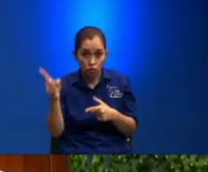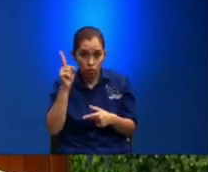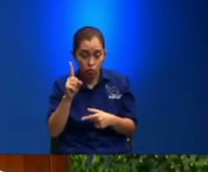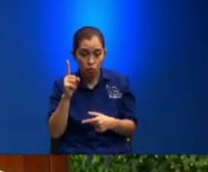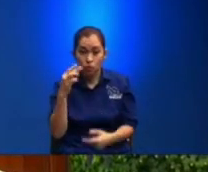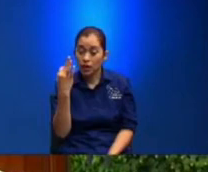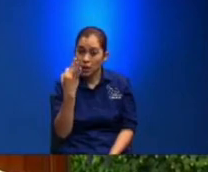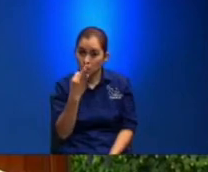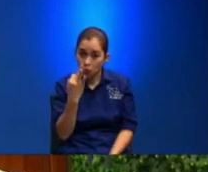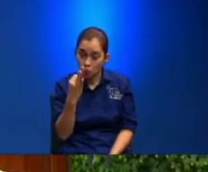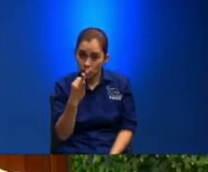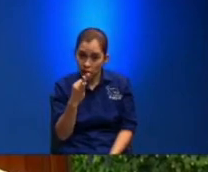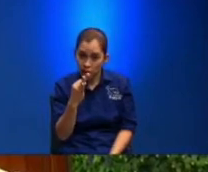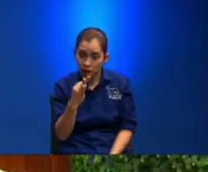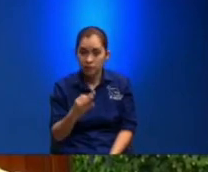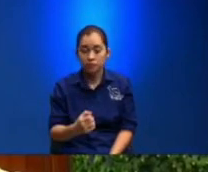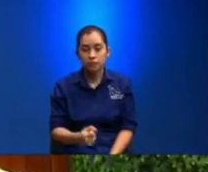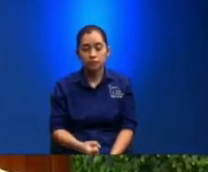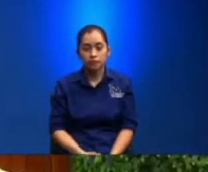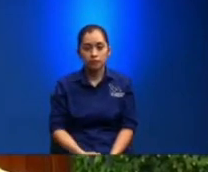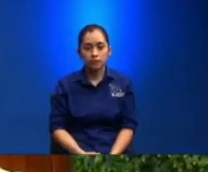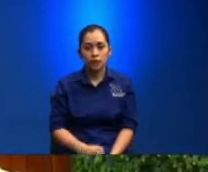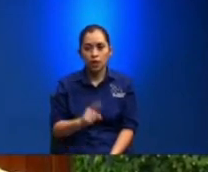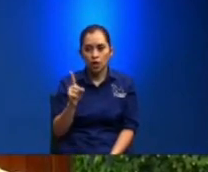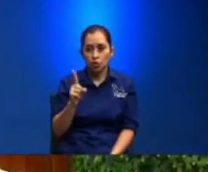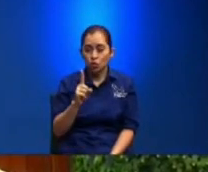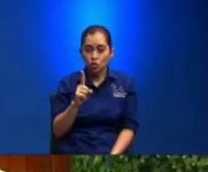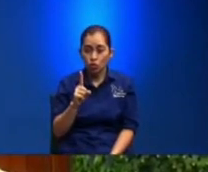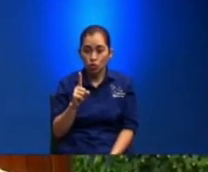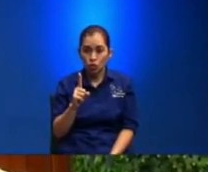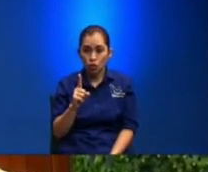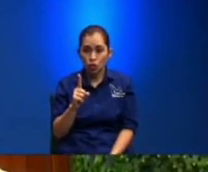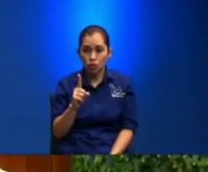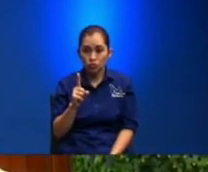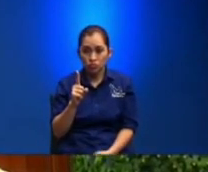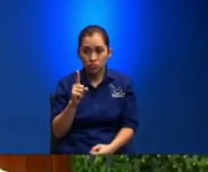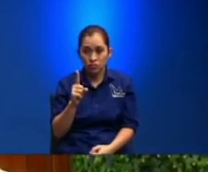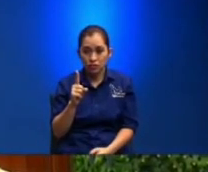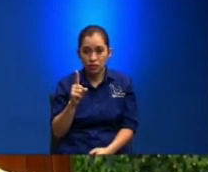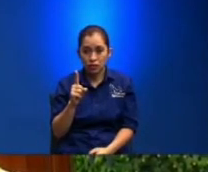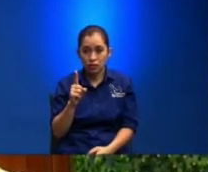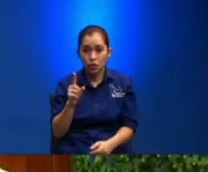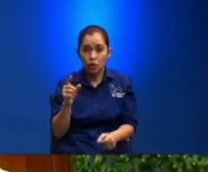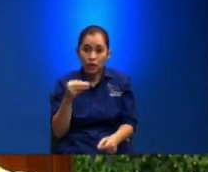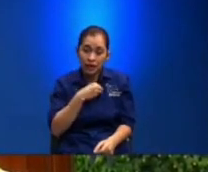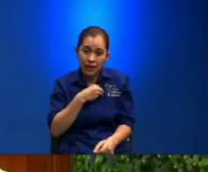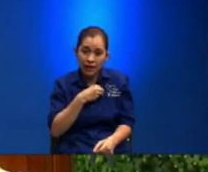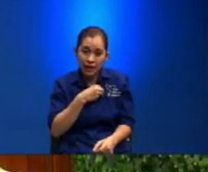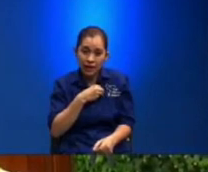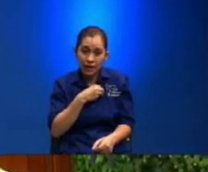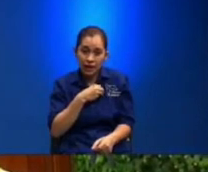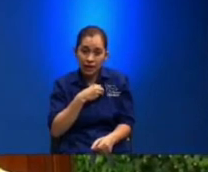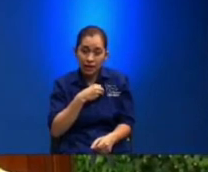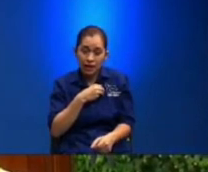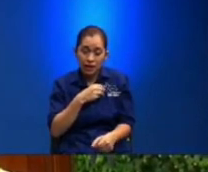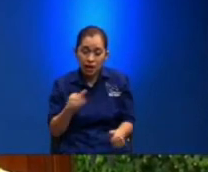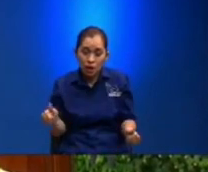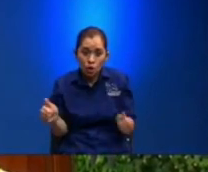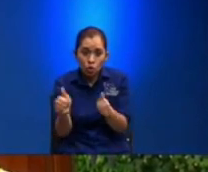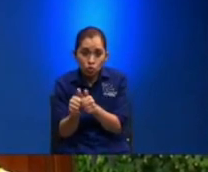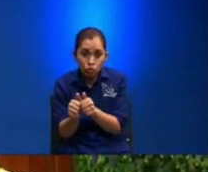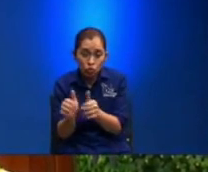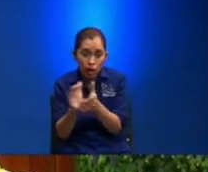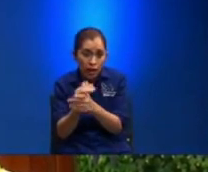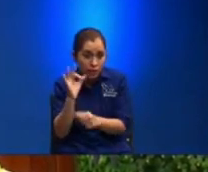capítulo 7 que cuando hay un cuando se niegan se le abren puertas al tentador entonces hay una condición pre